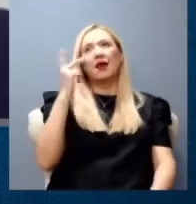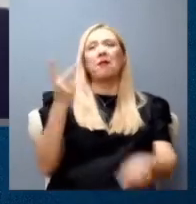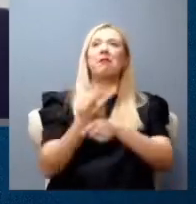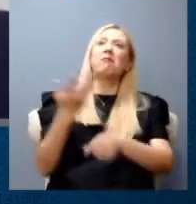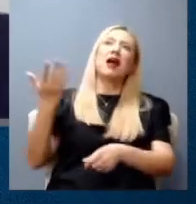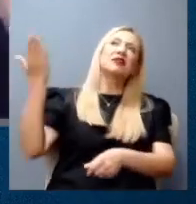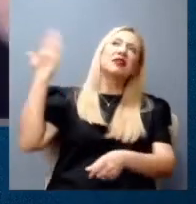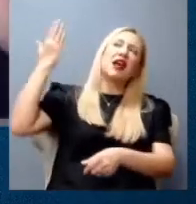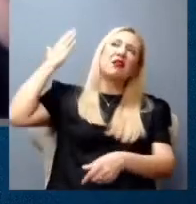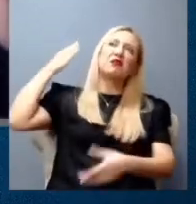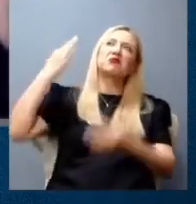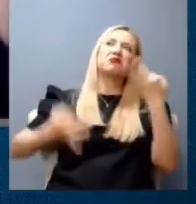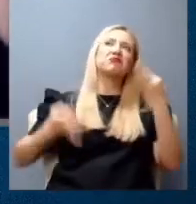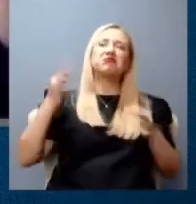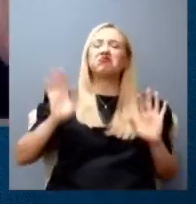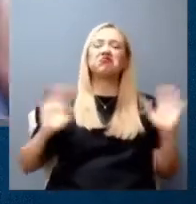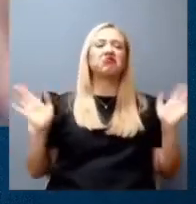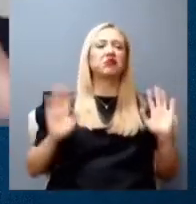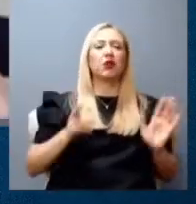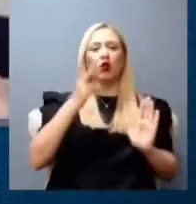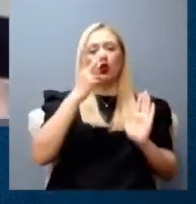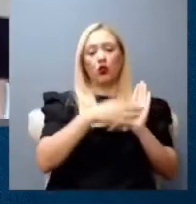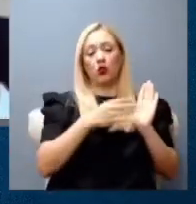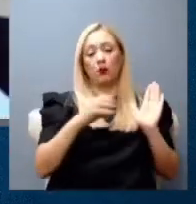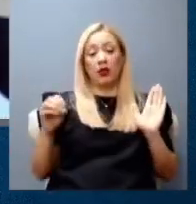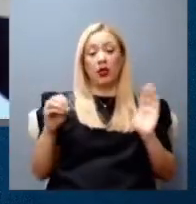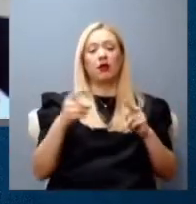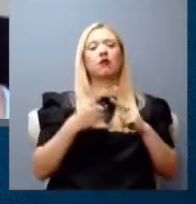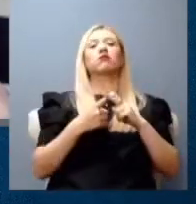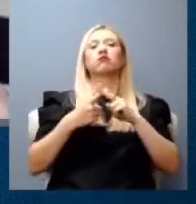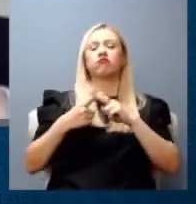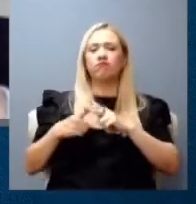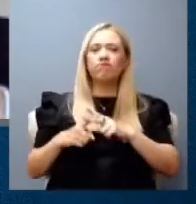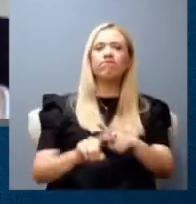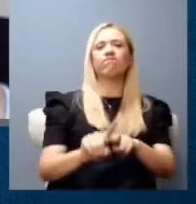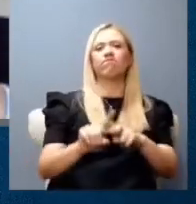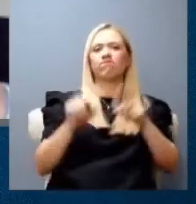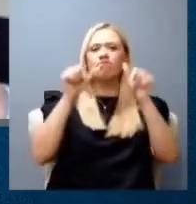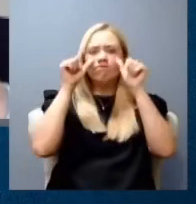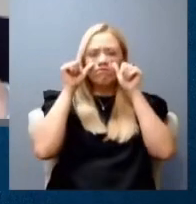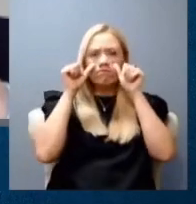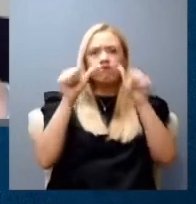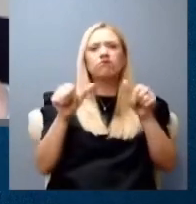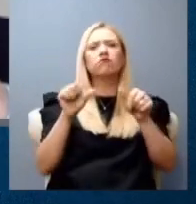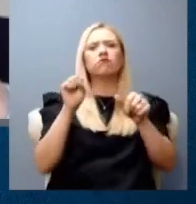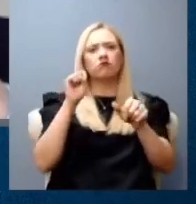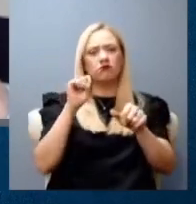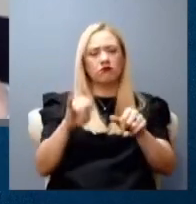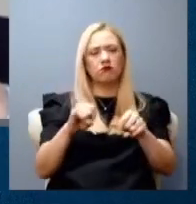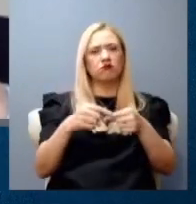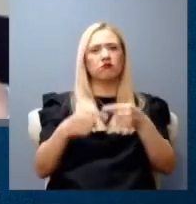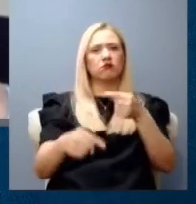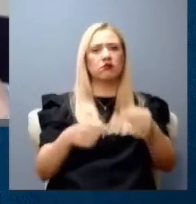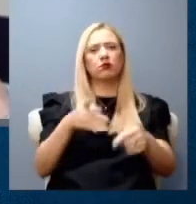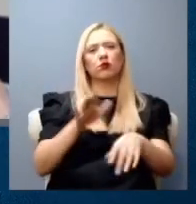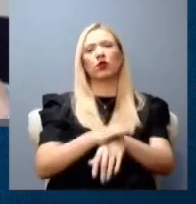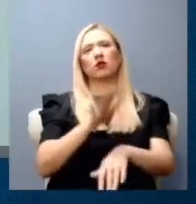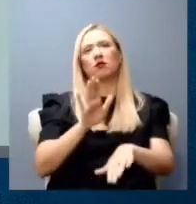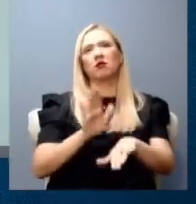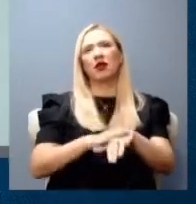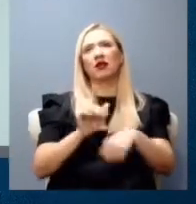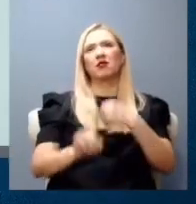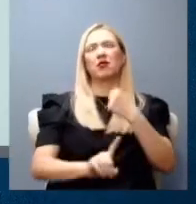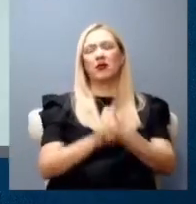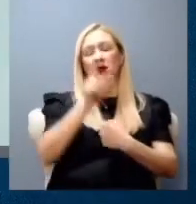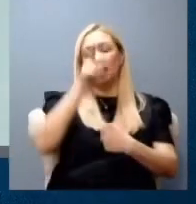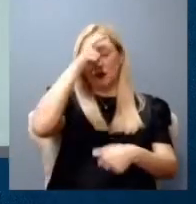a partir del año 2006 llega un periodo mucho mayor de criminalidad en México y tenemos hoy que hablar hoy en